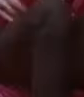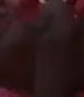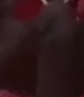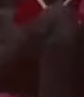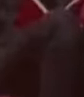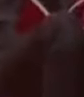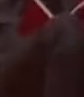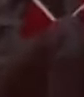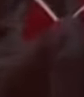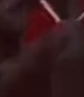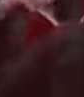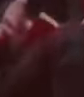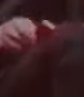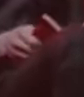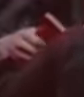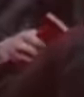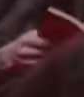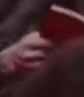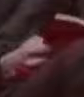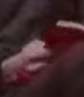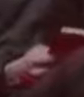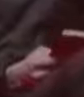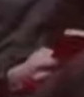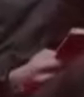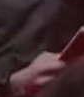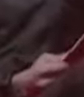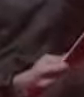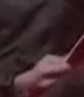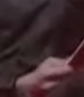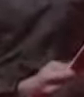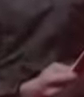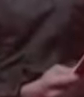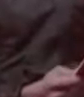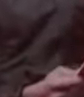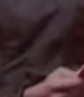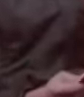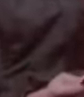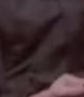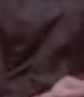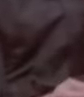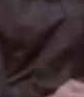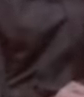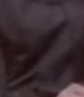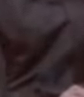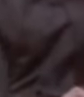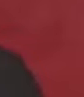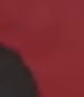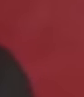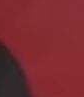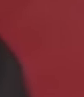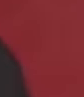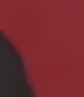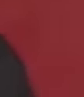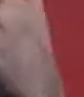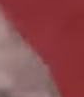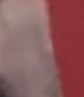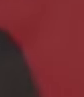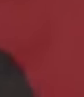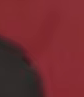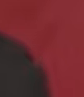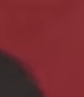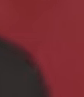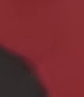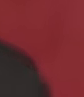repelús. Marchaos si no volváis. Pastillero cuarentón que teoriza trap en rock deluxe. No gritan con spray. En